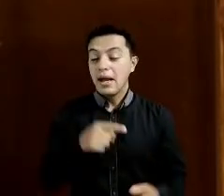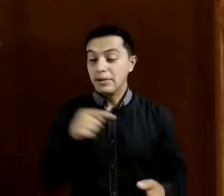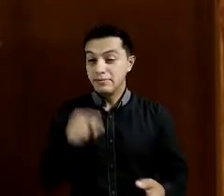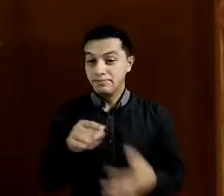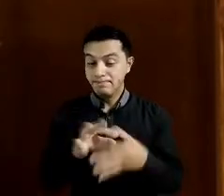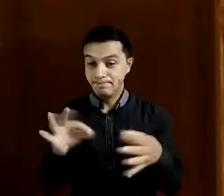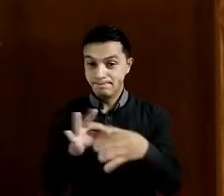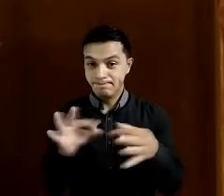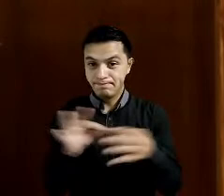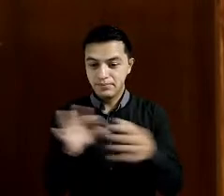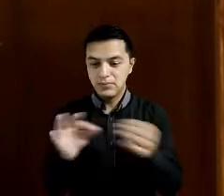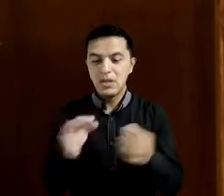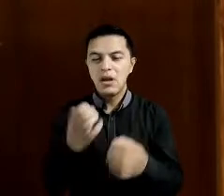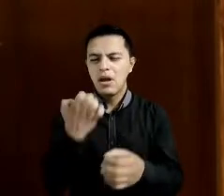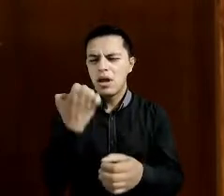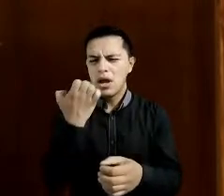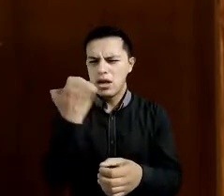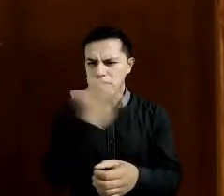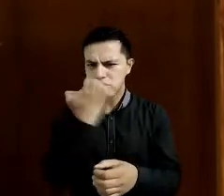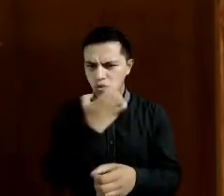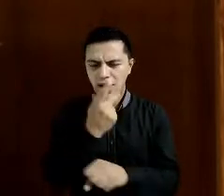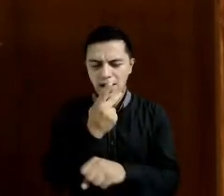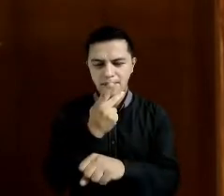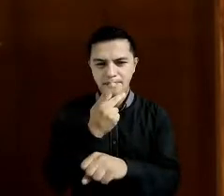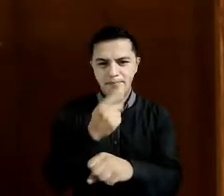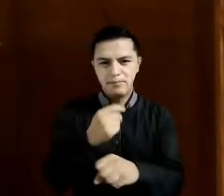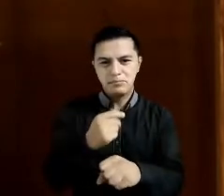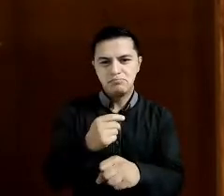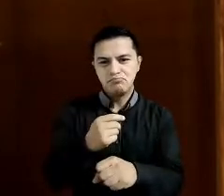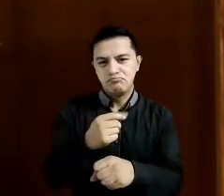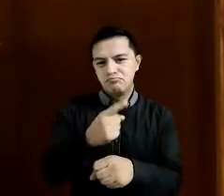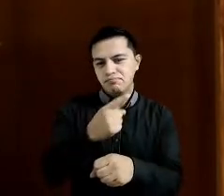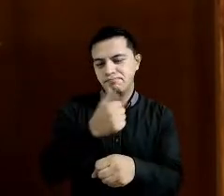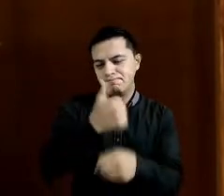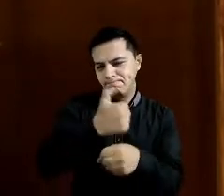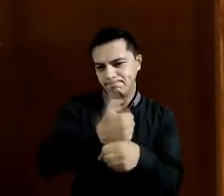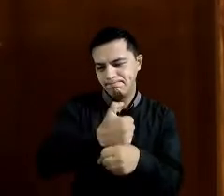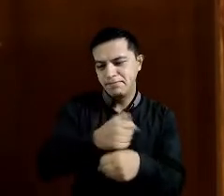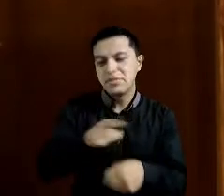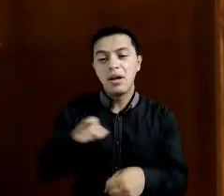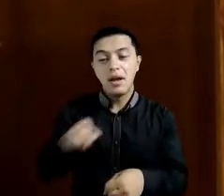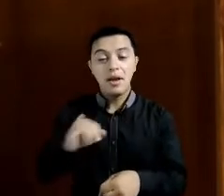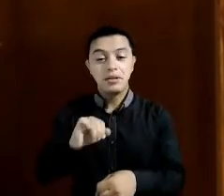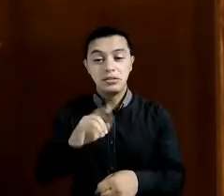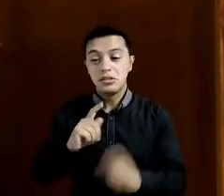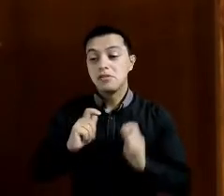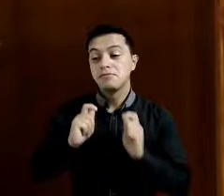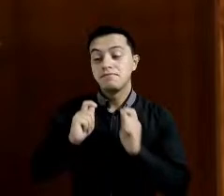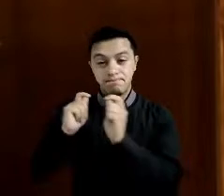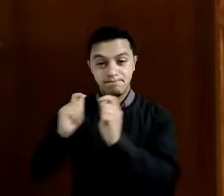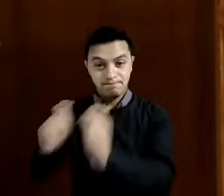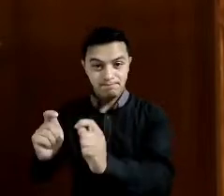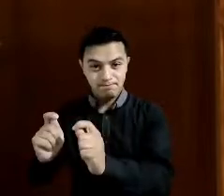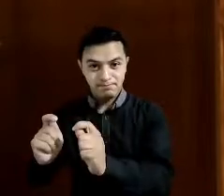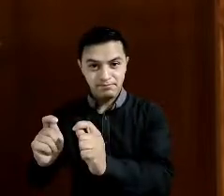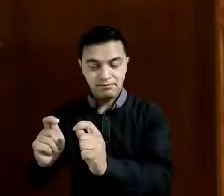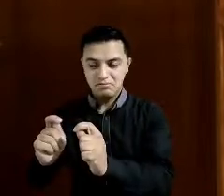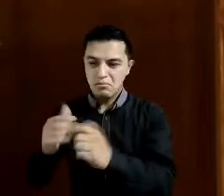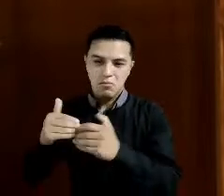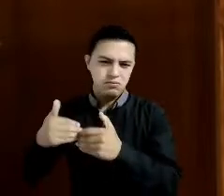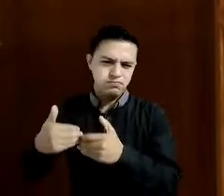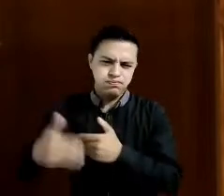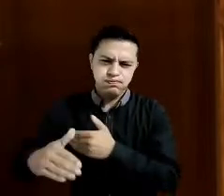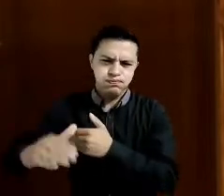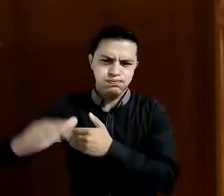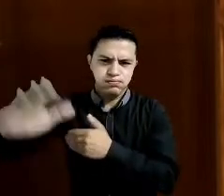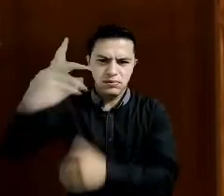con funciones de dirección o de supervisión sí dará lugar a un nombramiento definitivo,